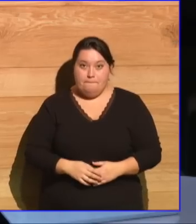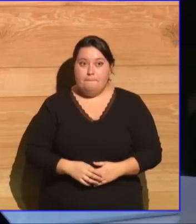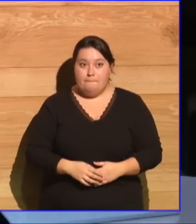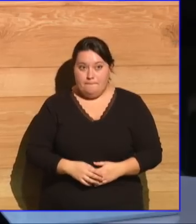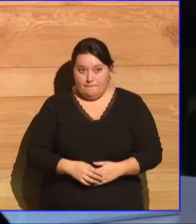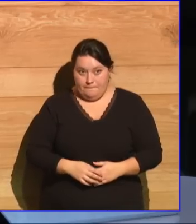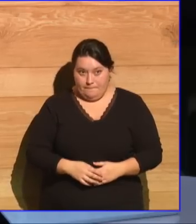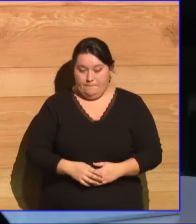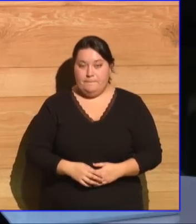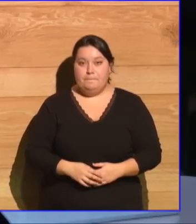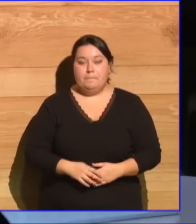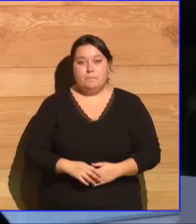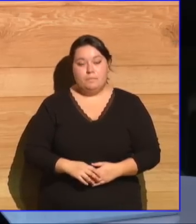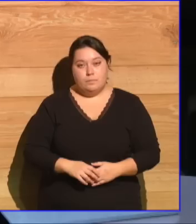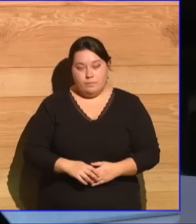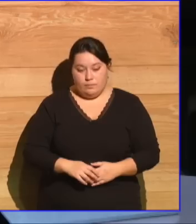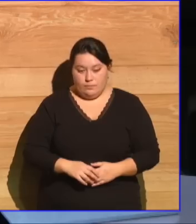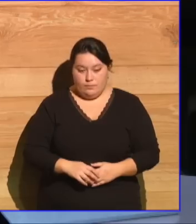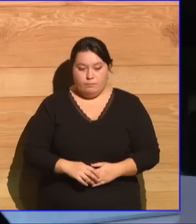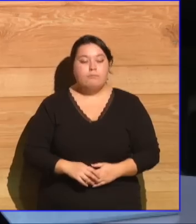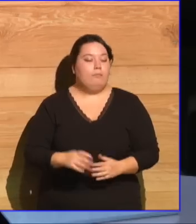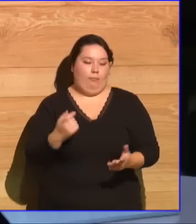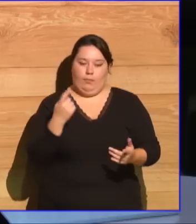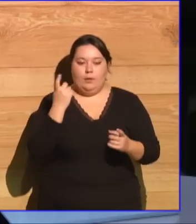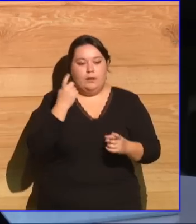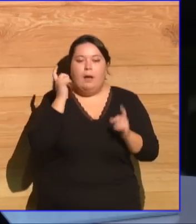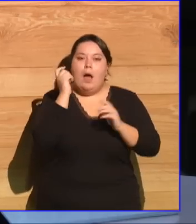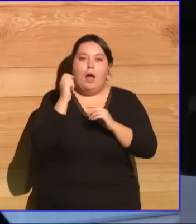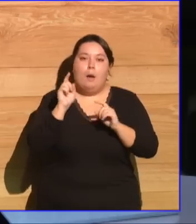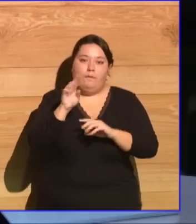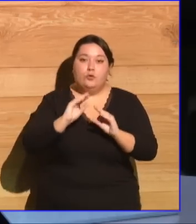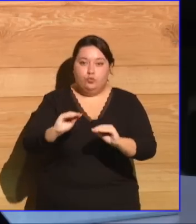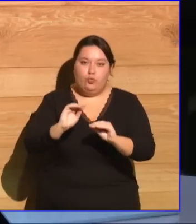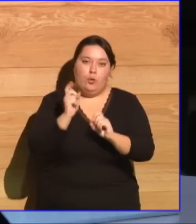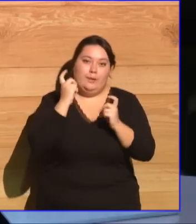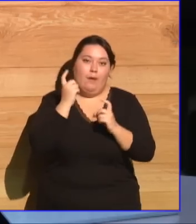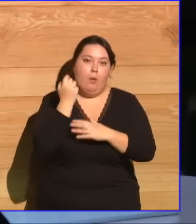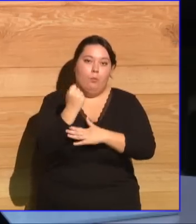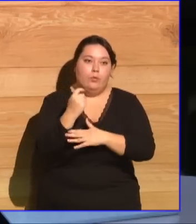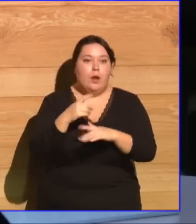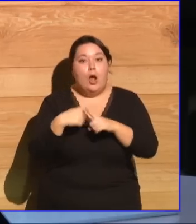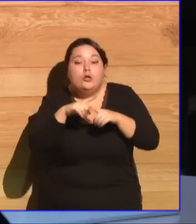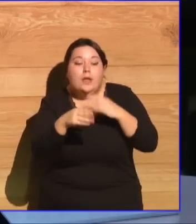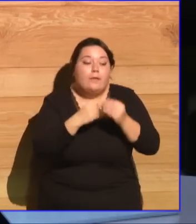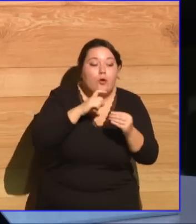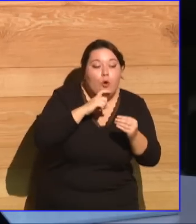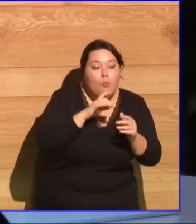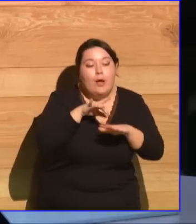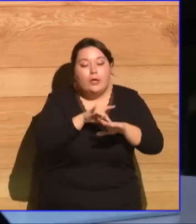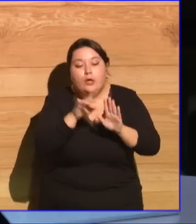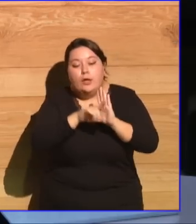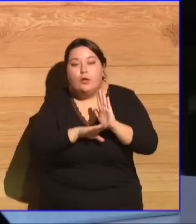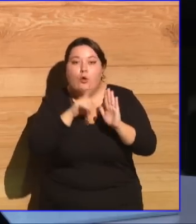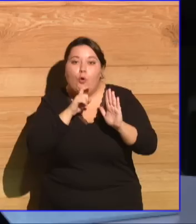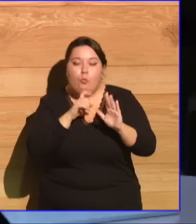y venerable maestro venerado, sin embargo lo inunda a notas sobre cómo debería hacer las cosas y cómo debería cambiar el guión y cómo